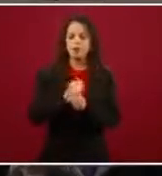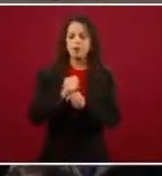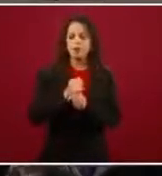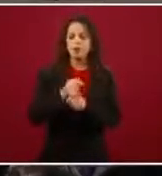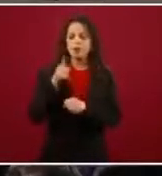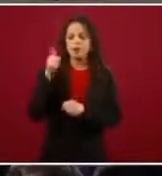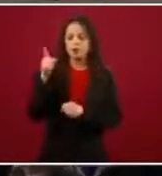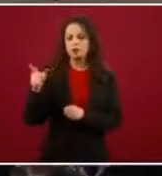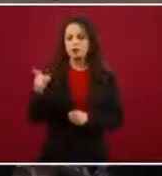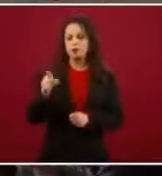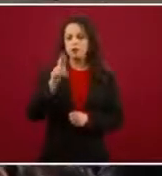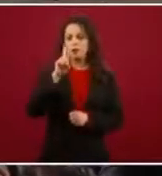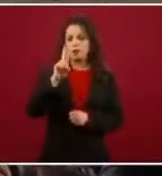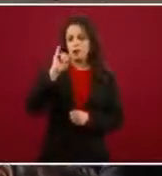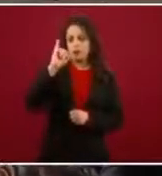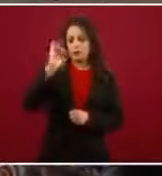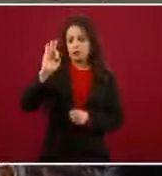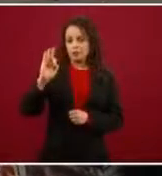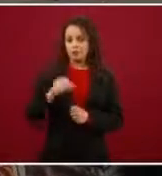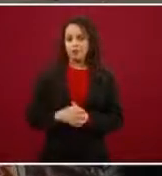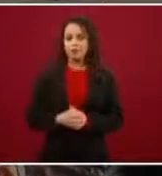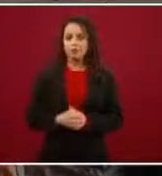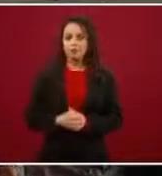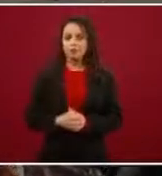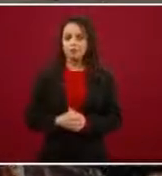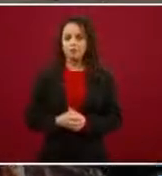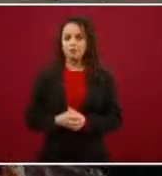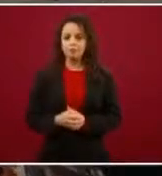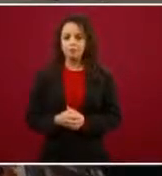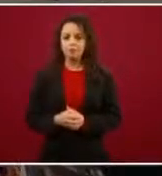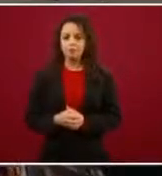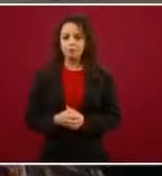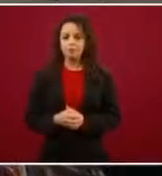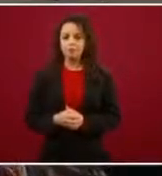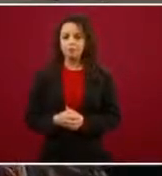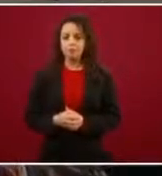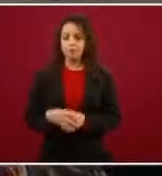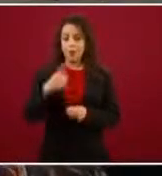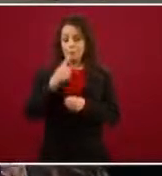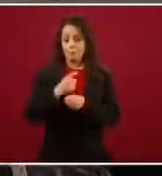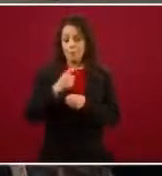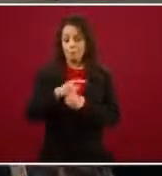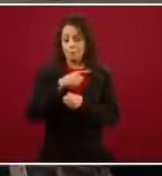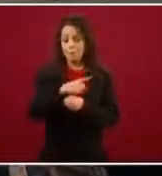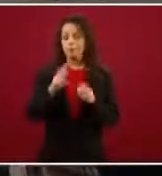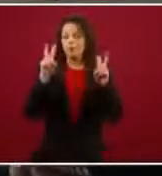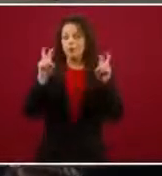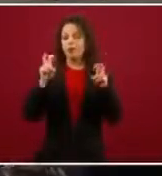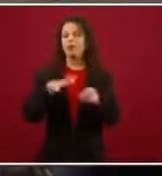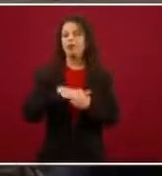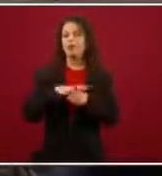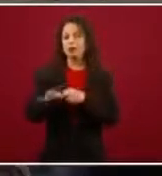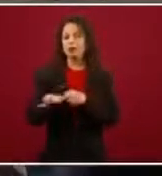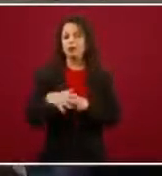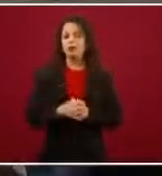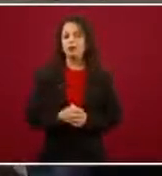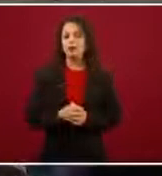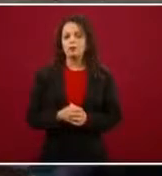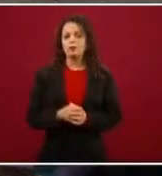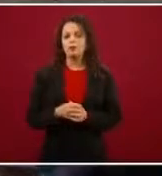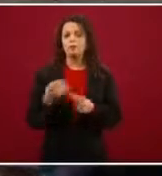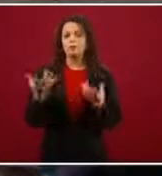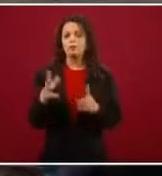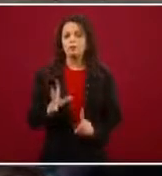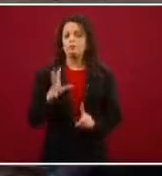Unidad de Inteligencia Financiera. Adelante, por favor. El primer tema está relacionado con el objetivo de la